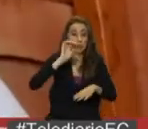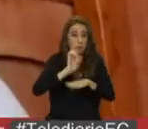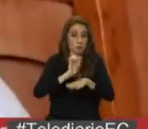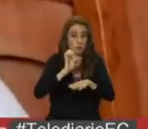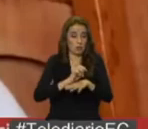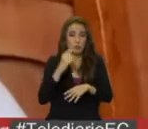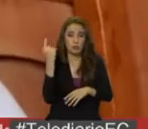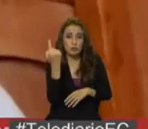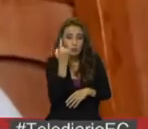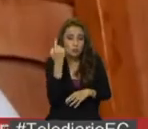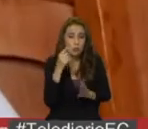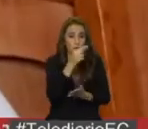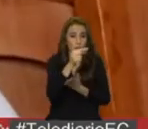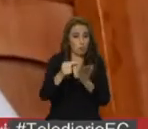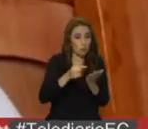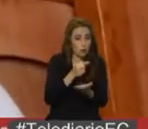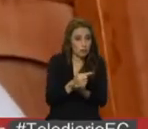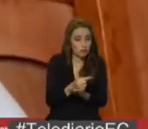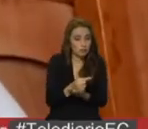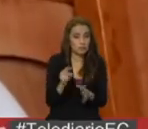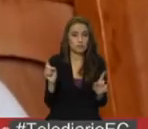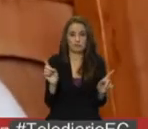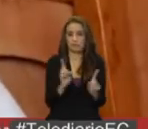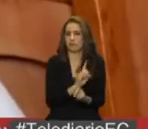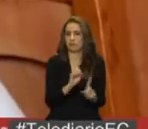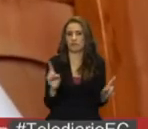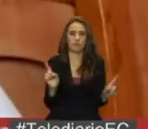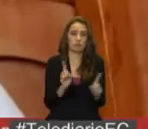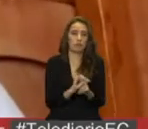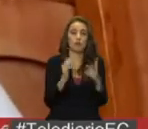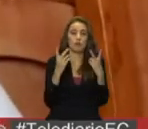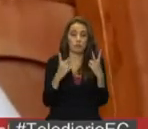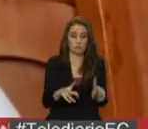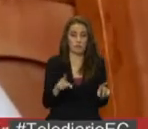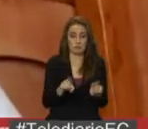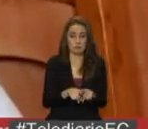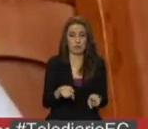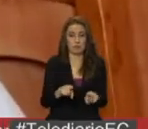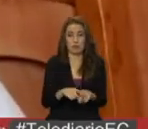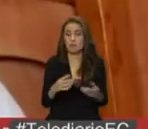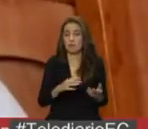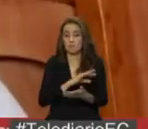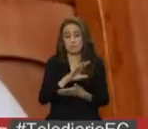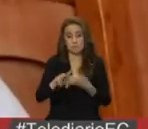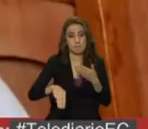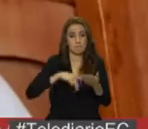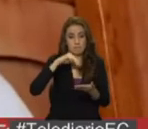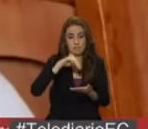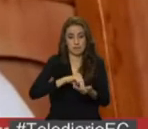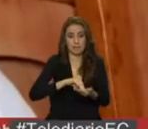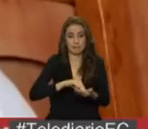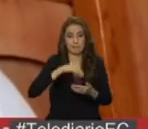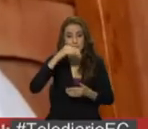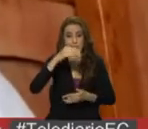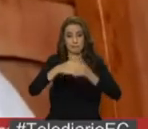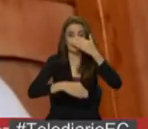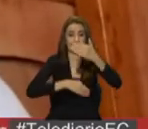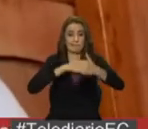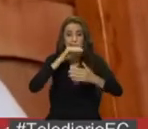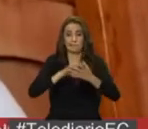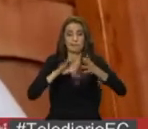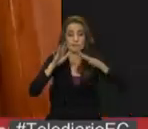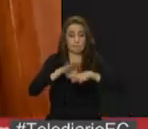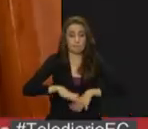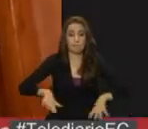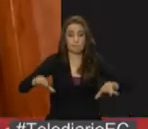de la provincia del Guayas, que es los casos específicos en este momento, claro, sino de casos tan emblemáticos